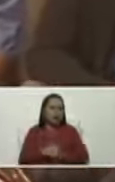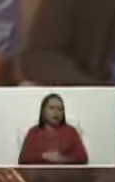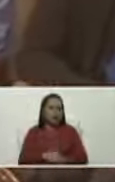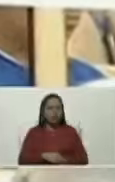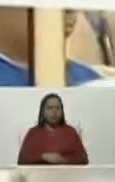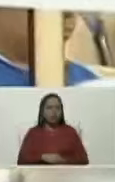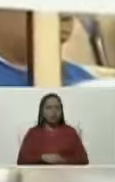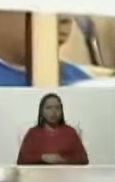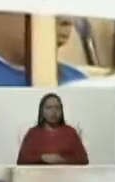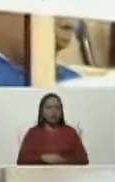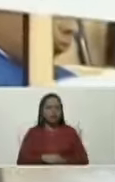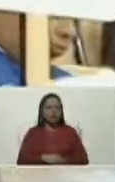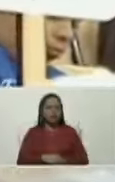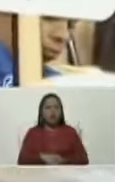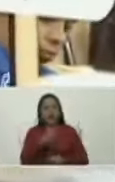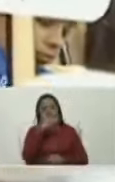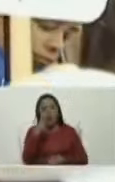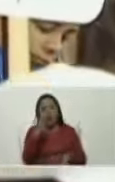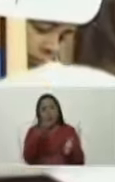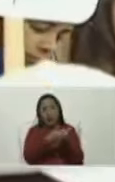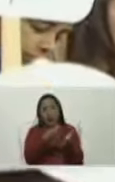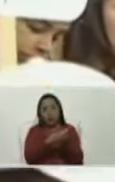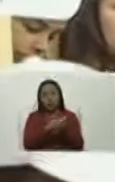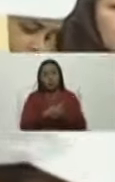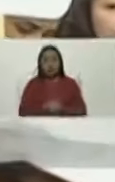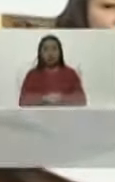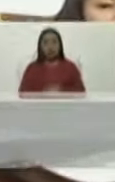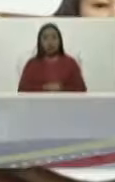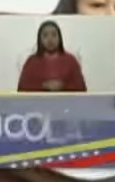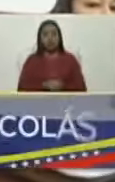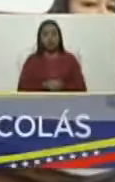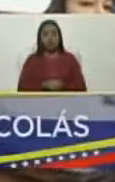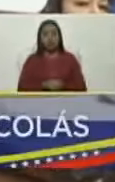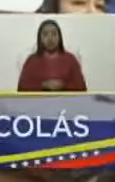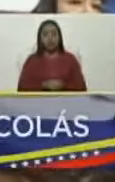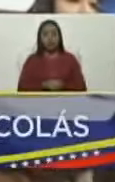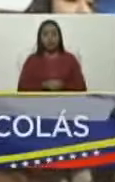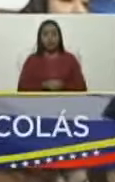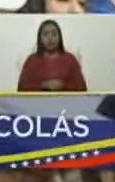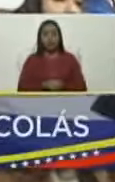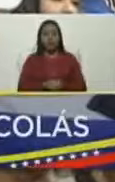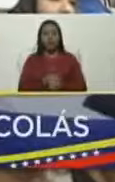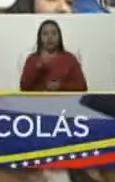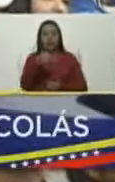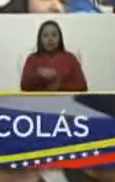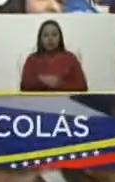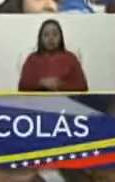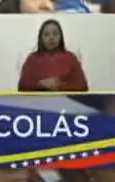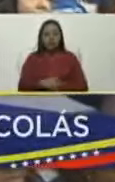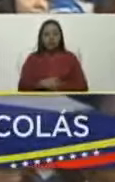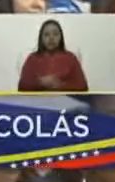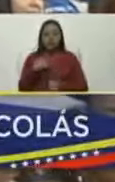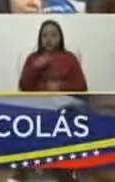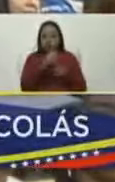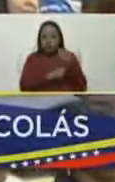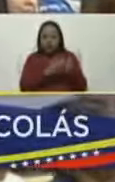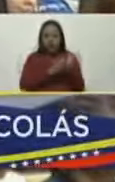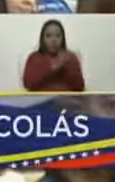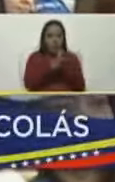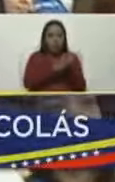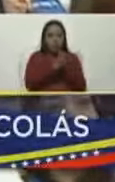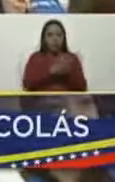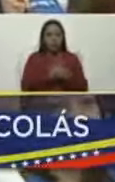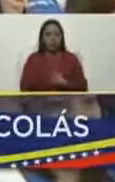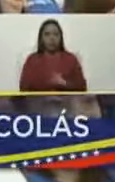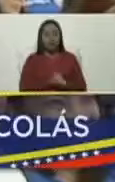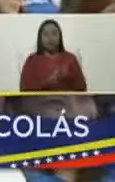¿verdad? Mejor remunerados. Y además, significa que si yo monto un emprendimiento